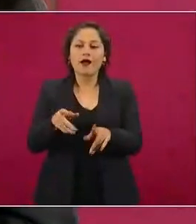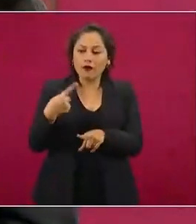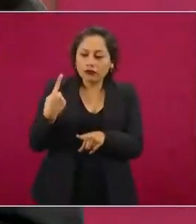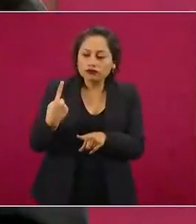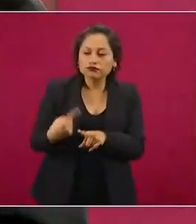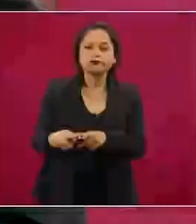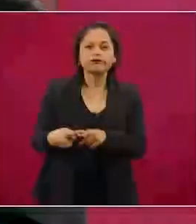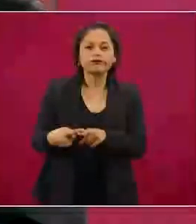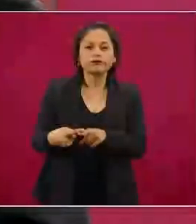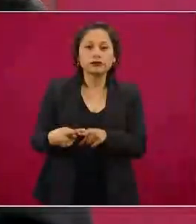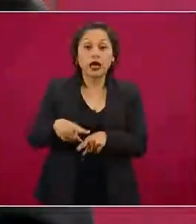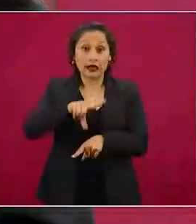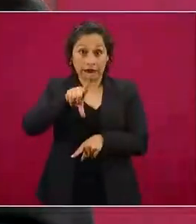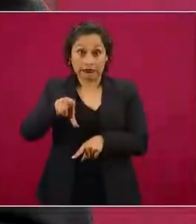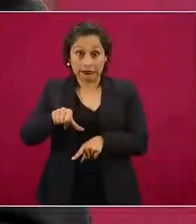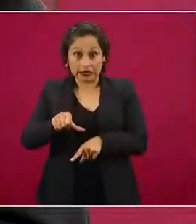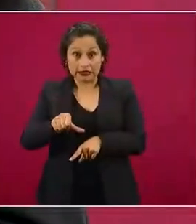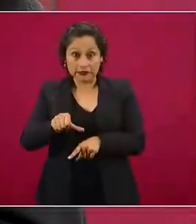apegarse